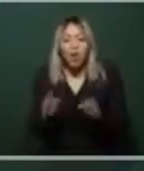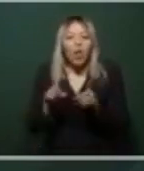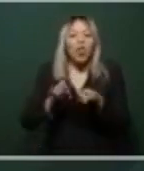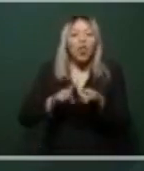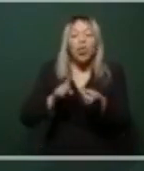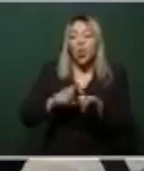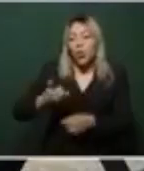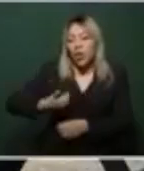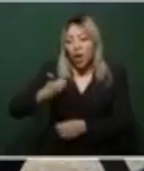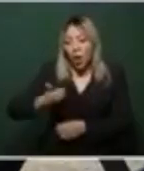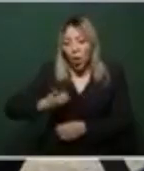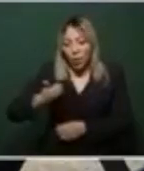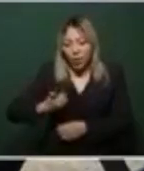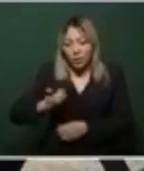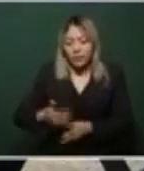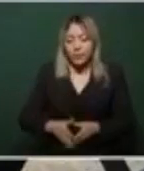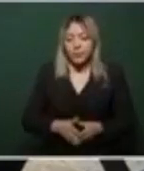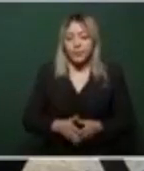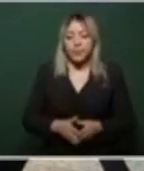haciendo.